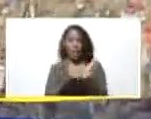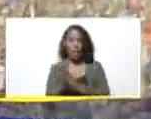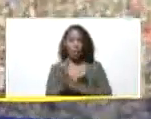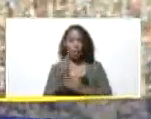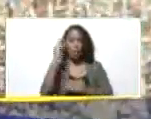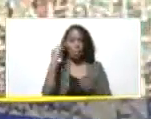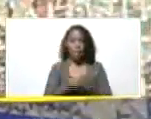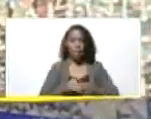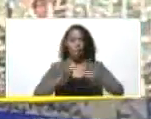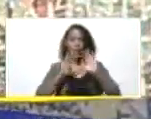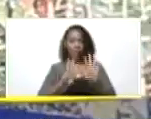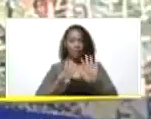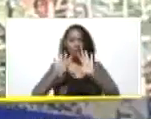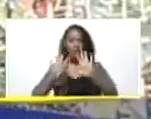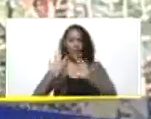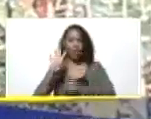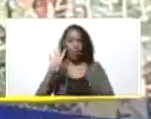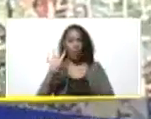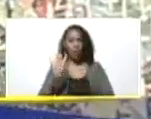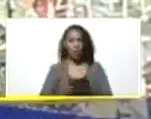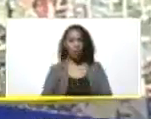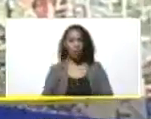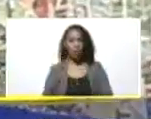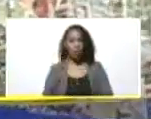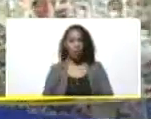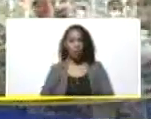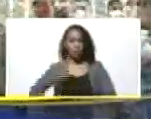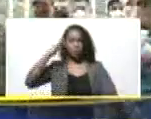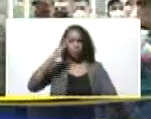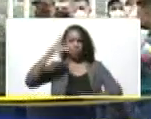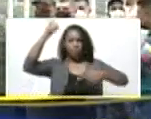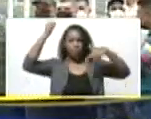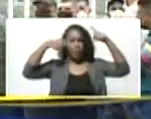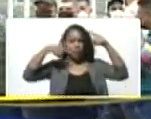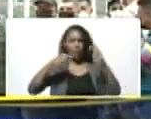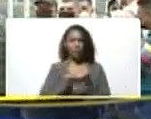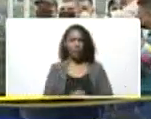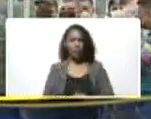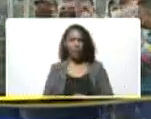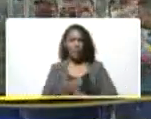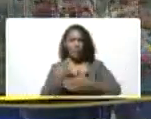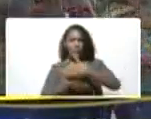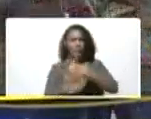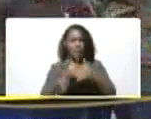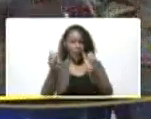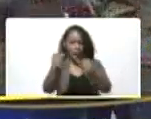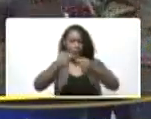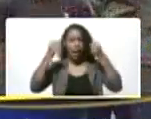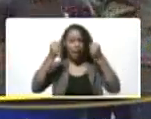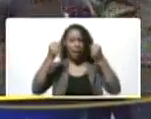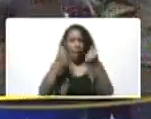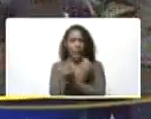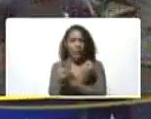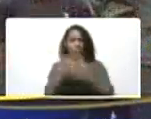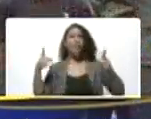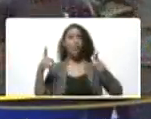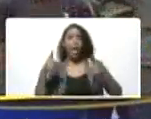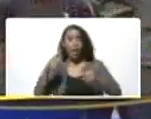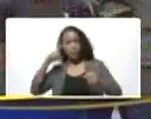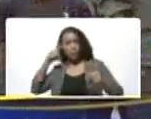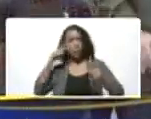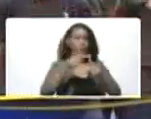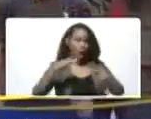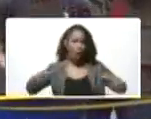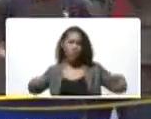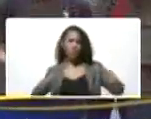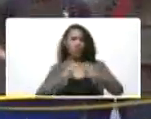de marzo de 1994, el comandante Chávez salía de la cárcel de la Dignidad, libre, rumbo al